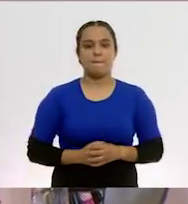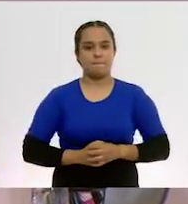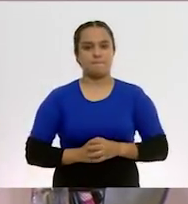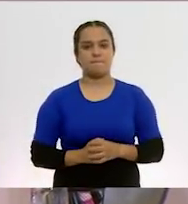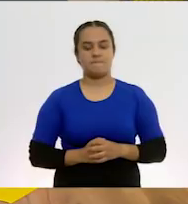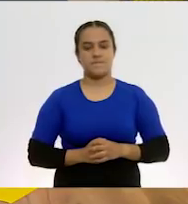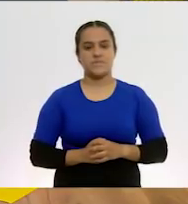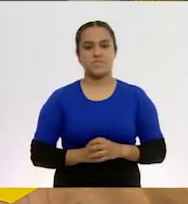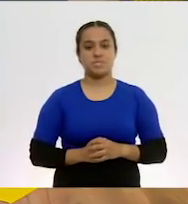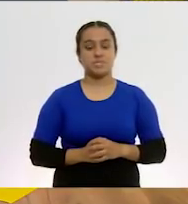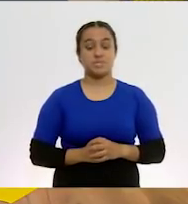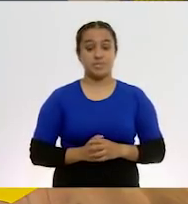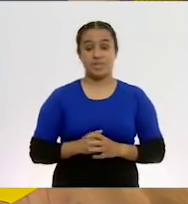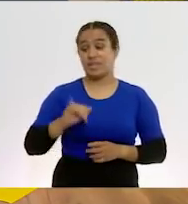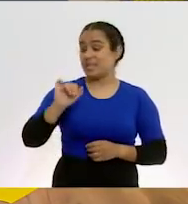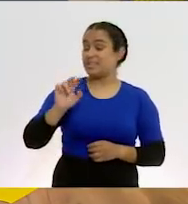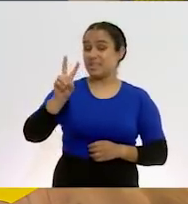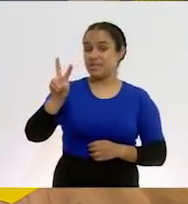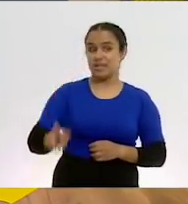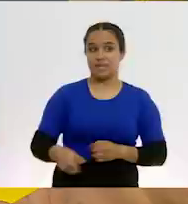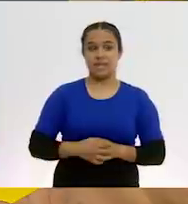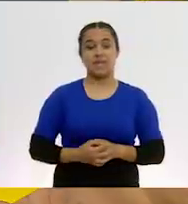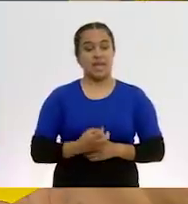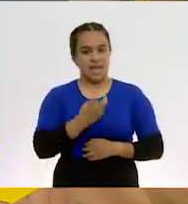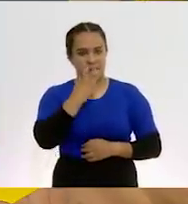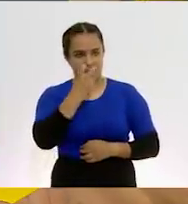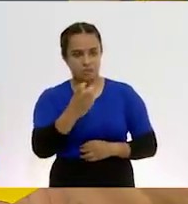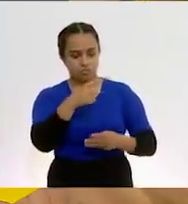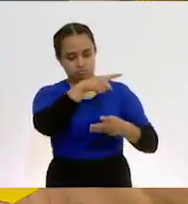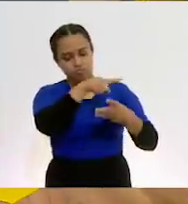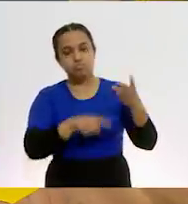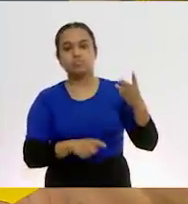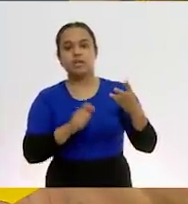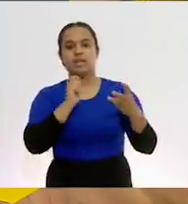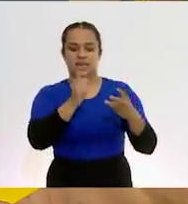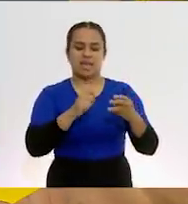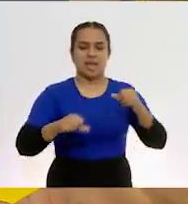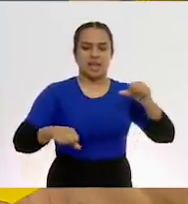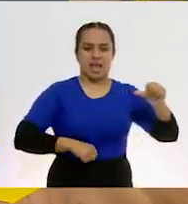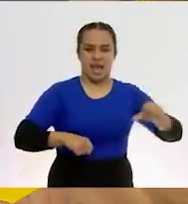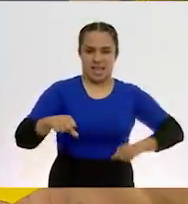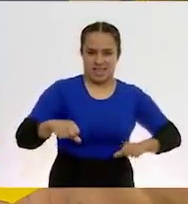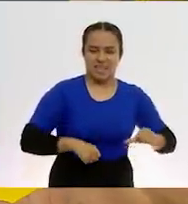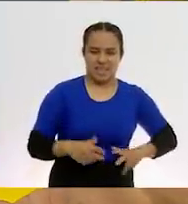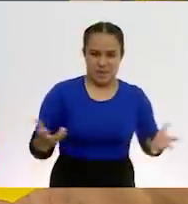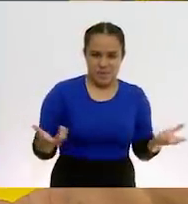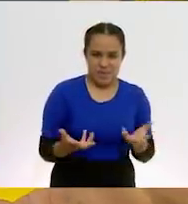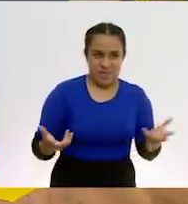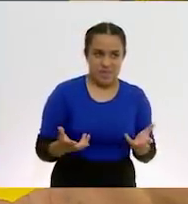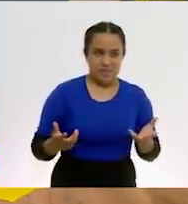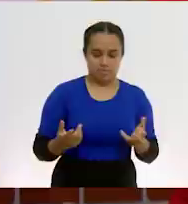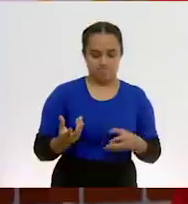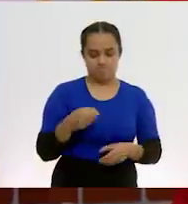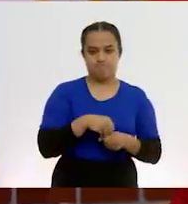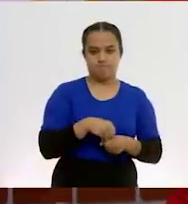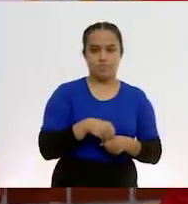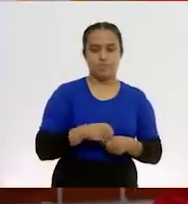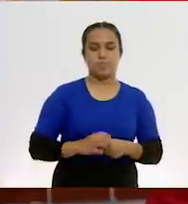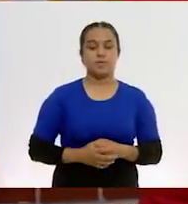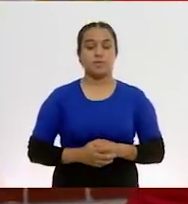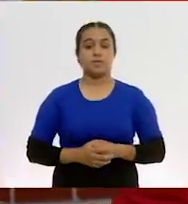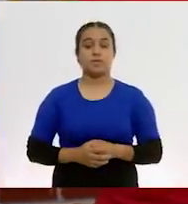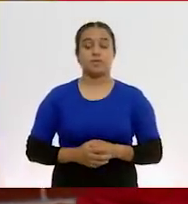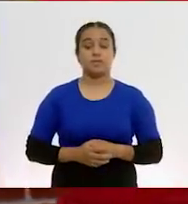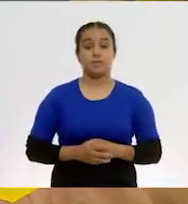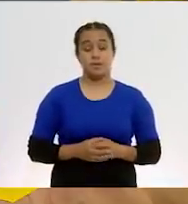imaginación. Es cierto. Y eso es parte de lo que esta actividad tiene incluido.